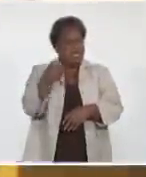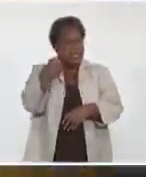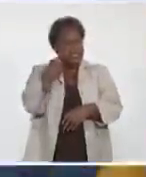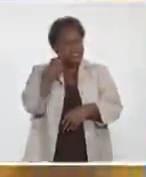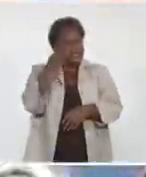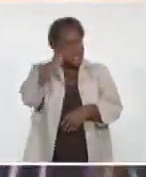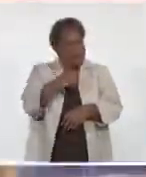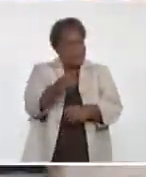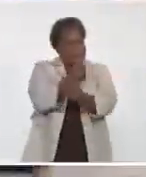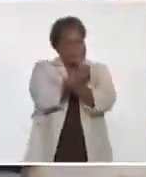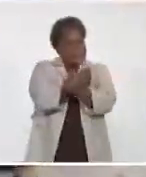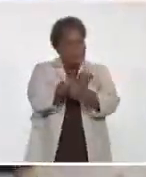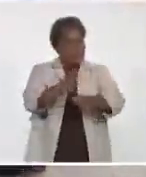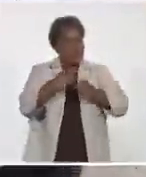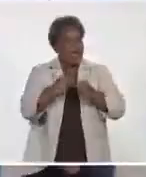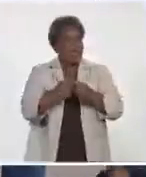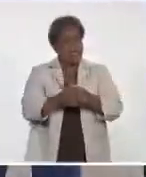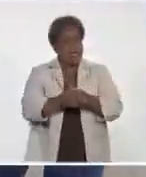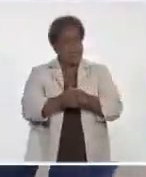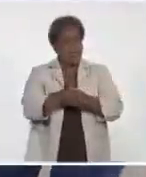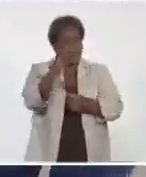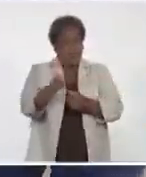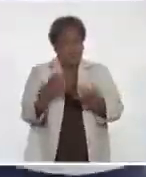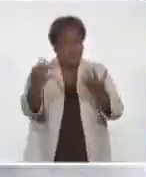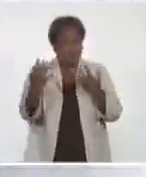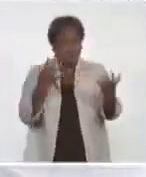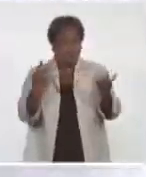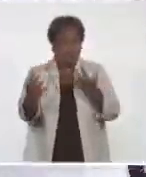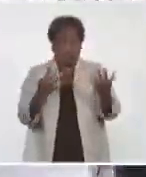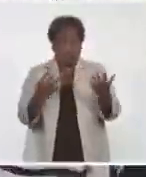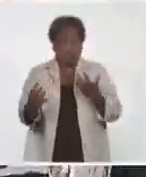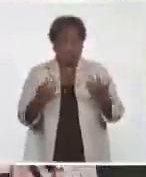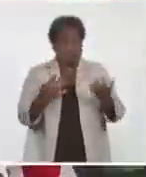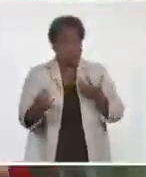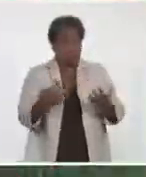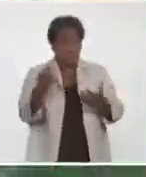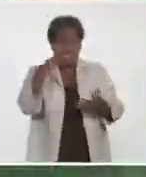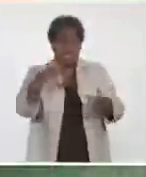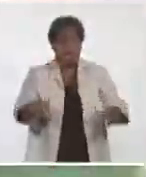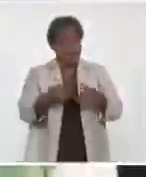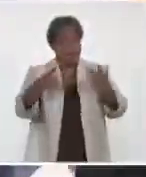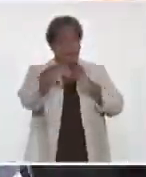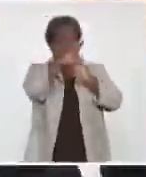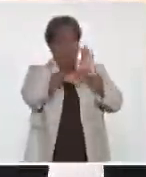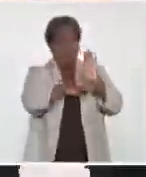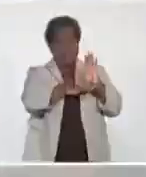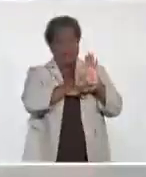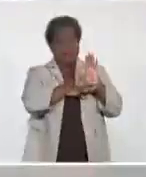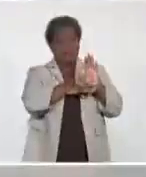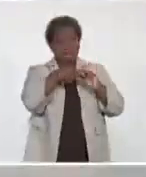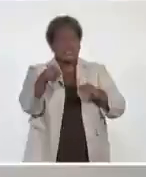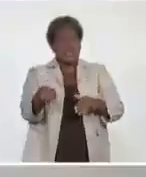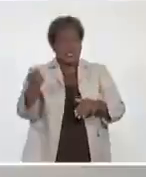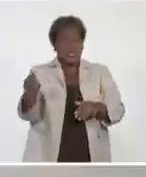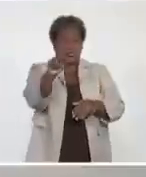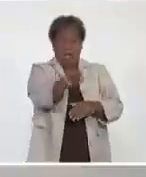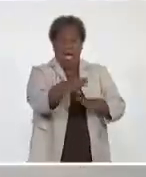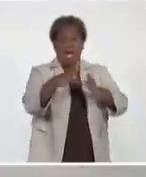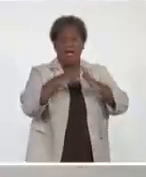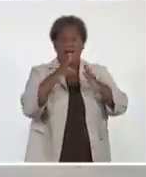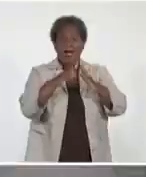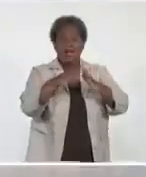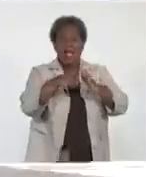No obstante, aún persisten las personas que no extreman las medidas y no solo se exponen ellos, sino que llevan a casa el virus. De